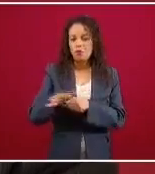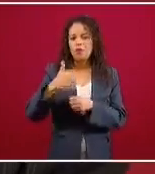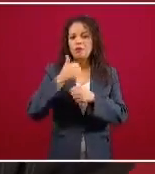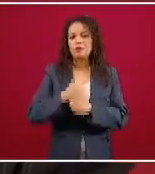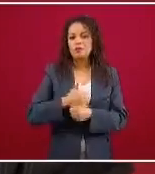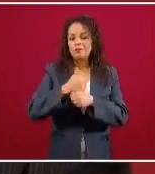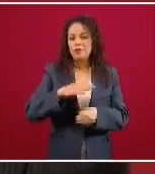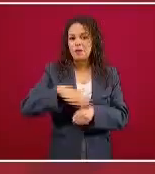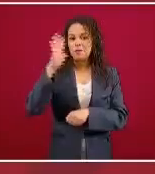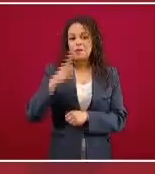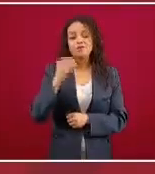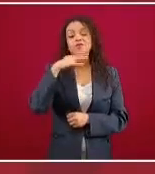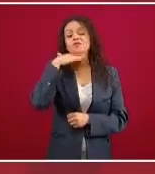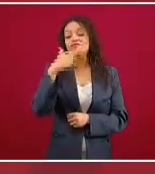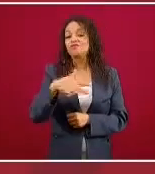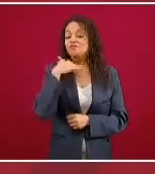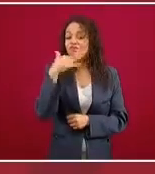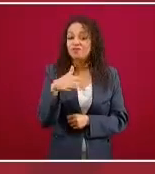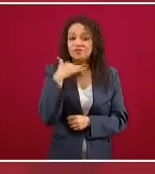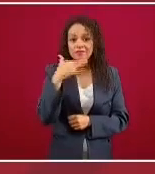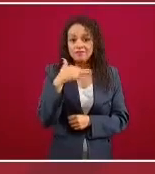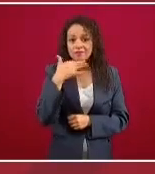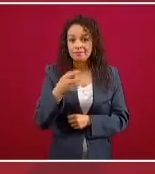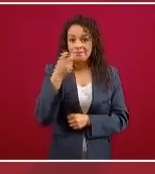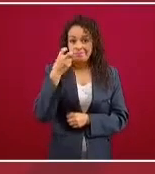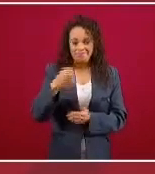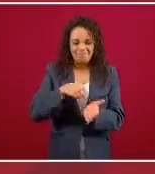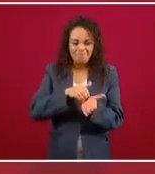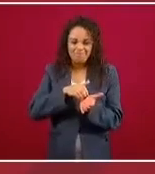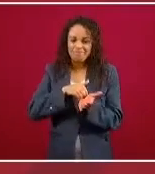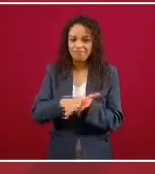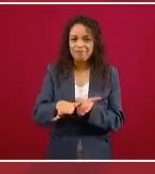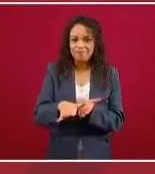La vamos a desterrar.